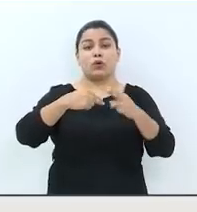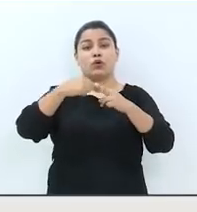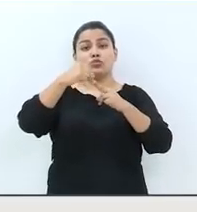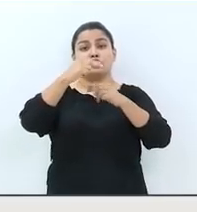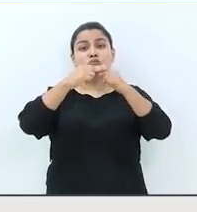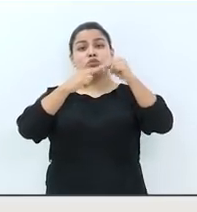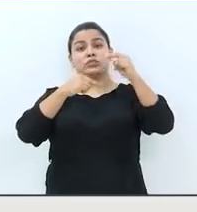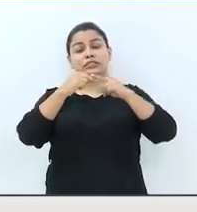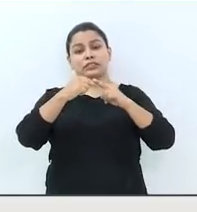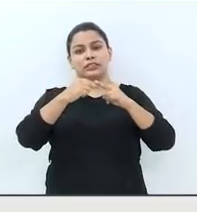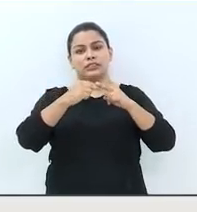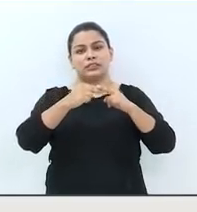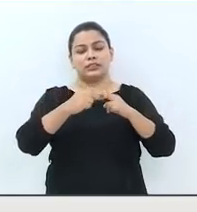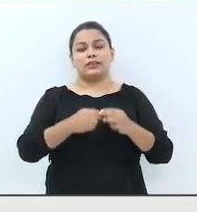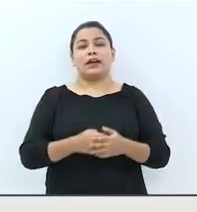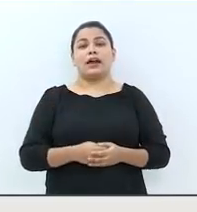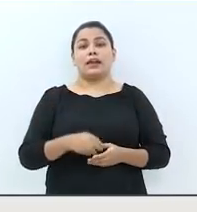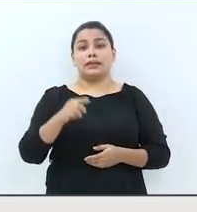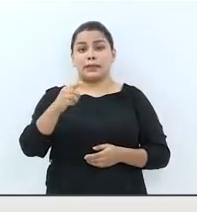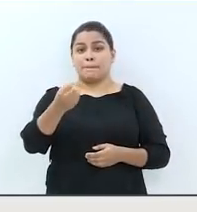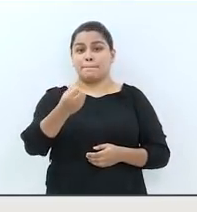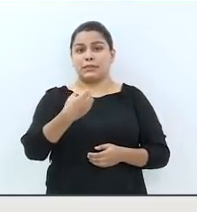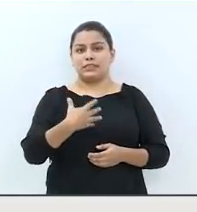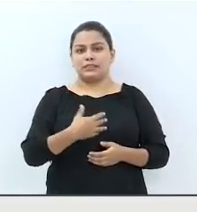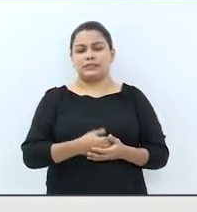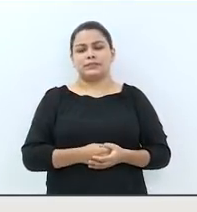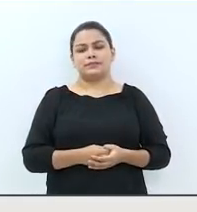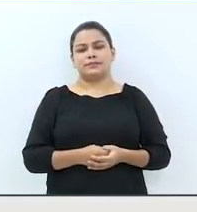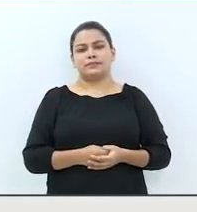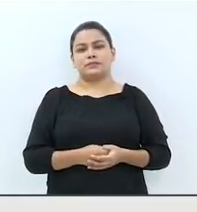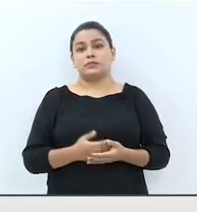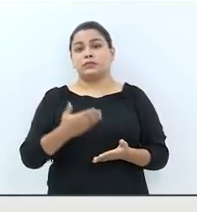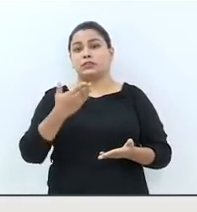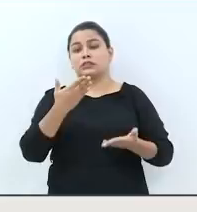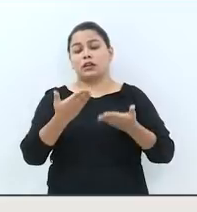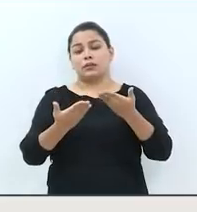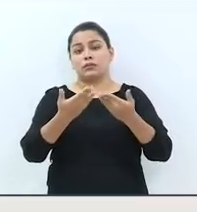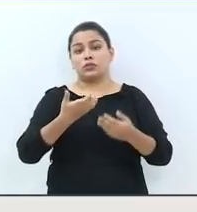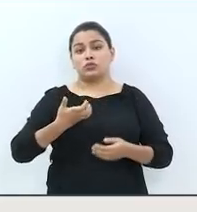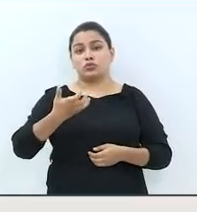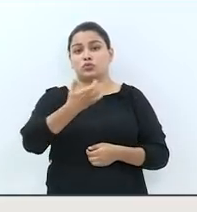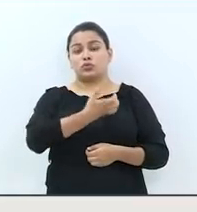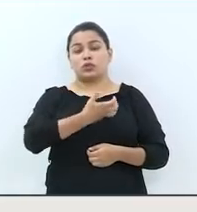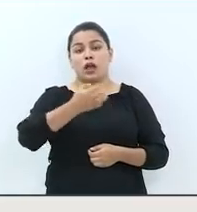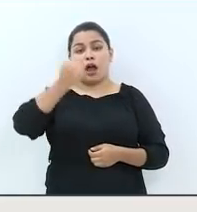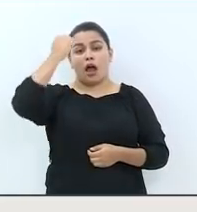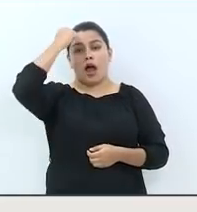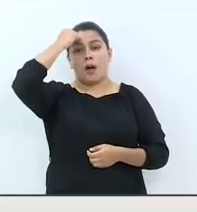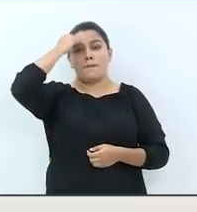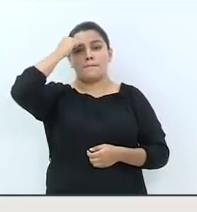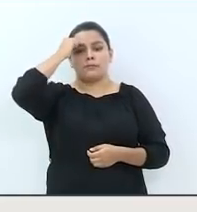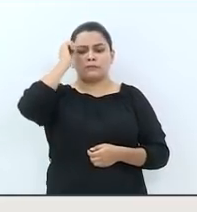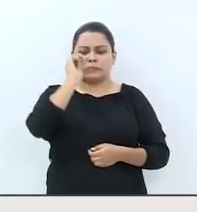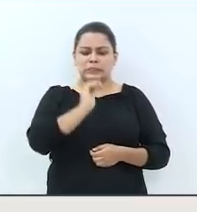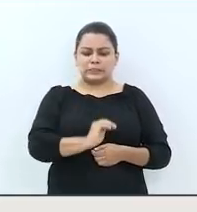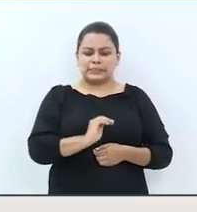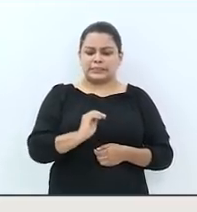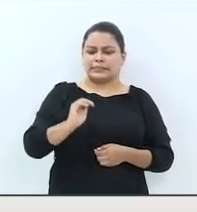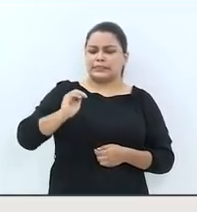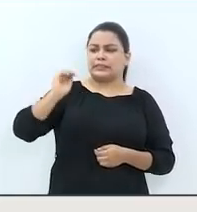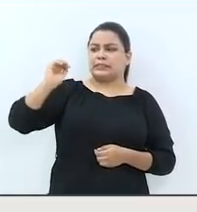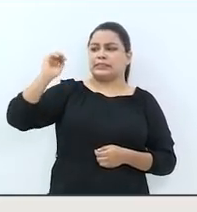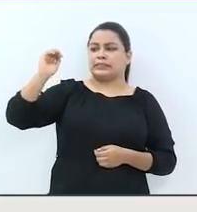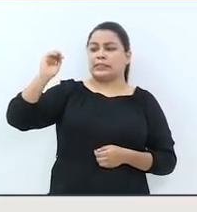esto, Carlos, es algo que quizá debamos aprender desde muy pequeños, y es hacer asertivos